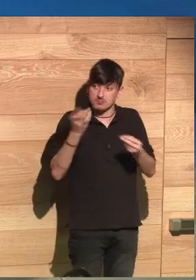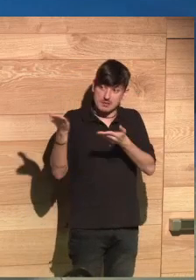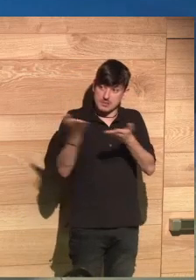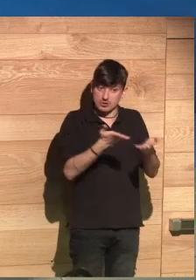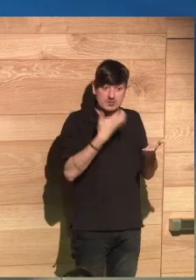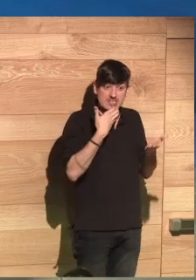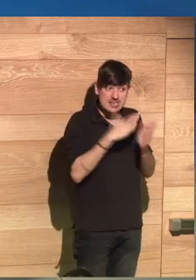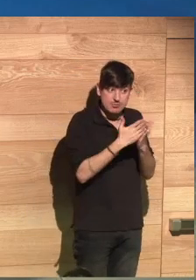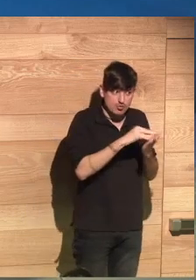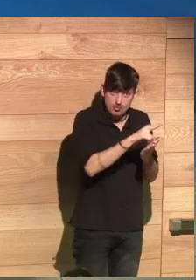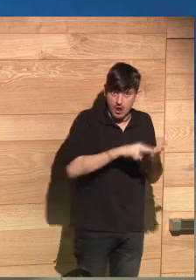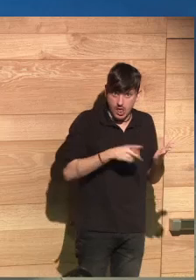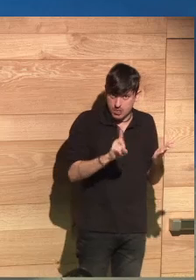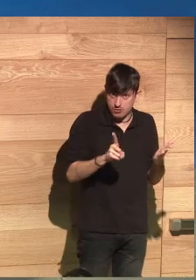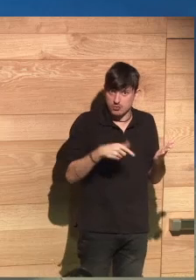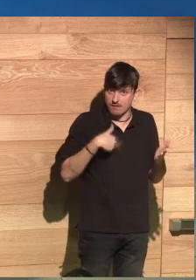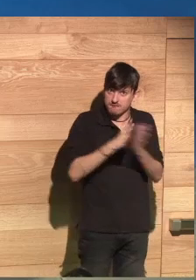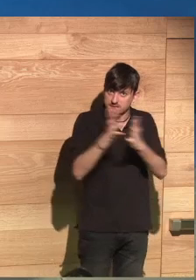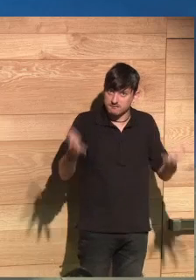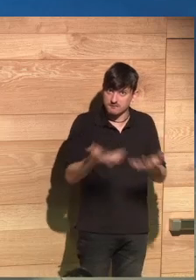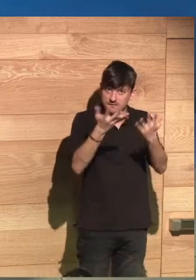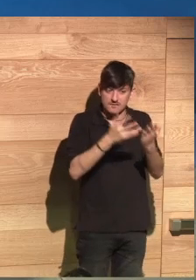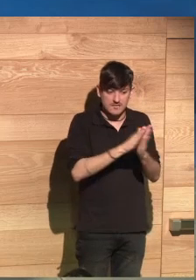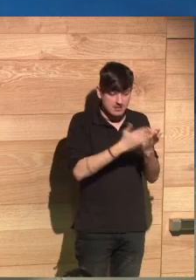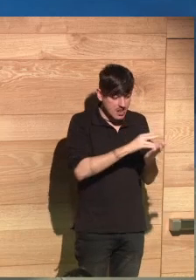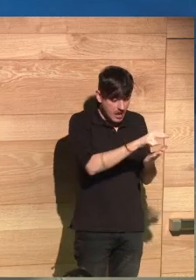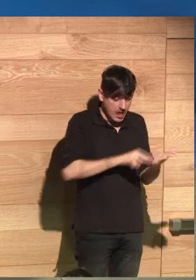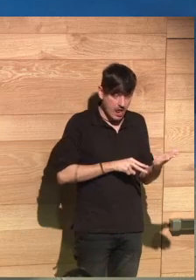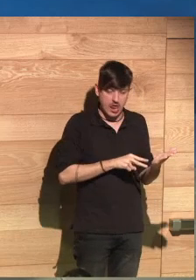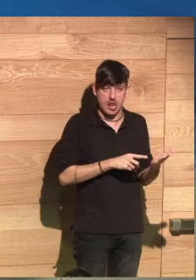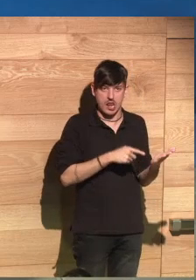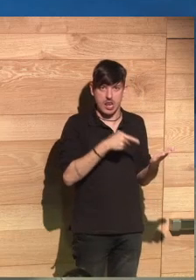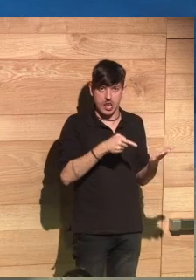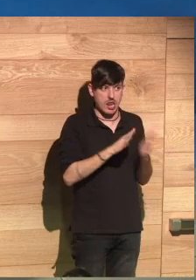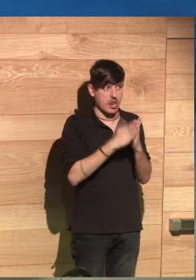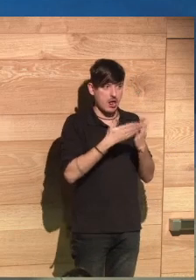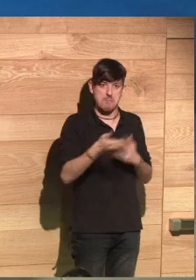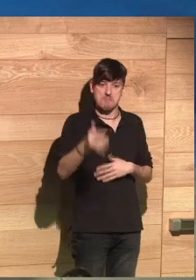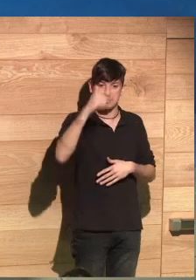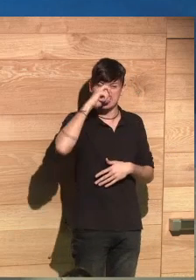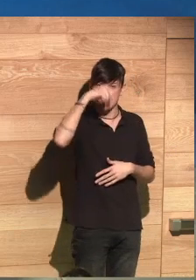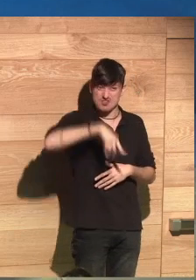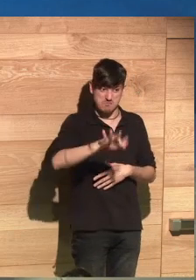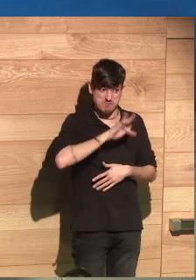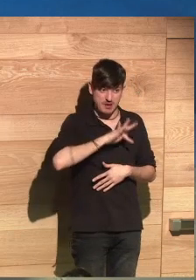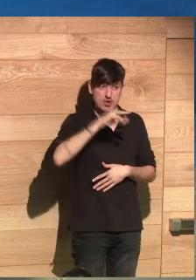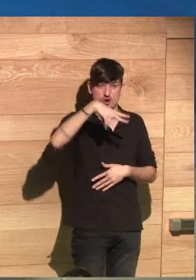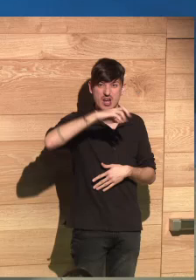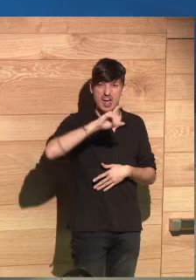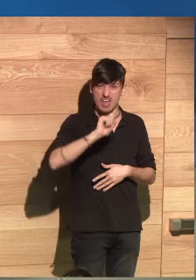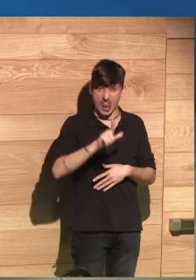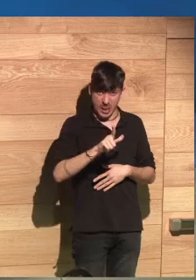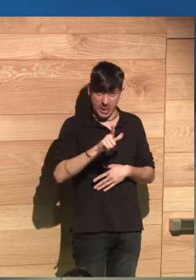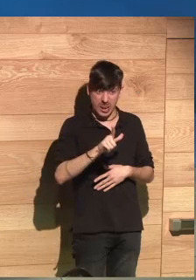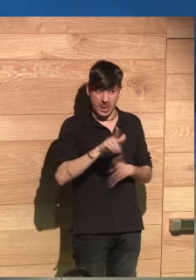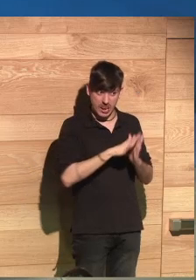los que no lo hayan hecho, a que lean esta novela con la que ha sido premiada este año el Premio Nadal,